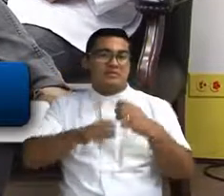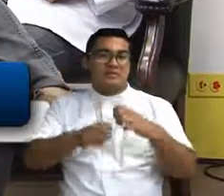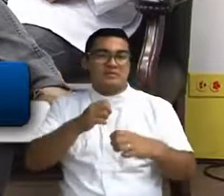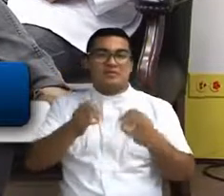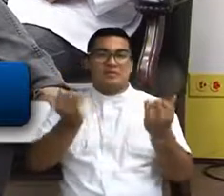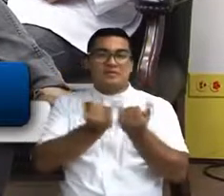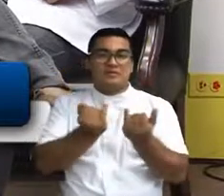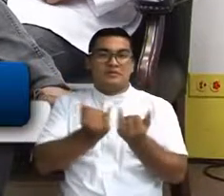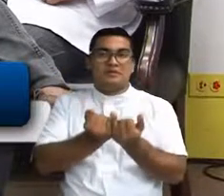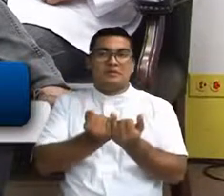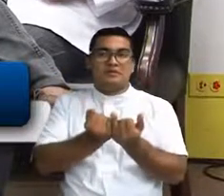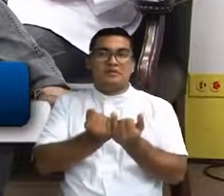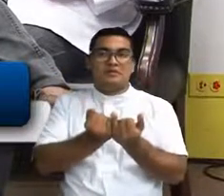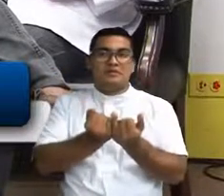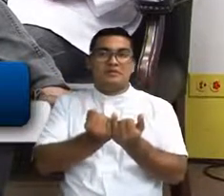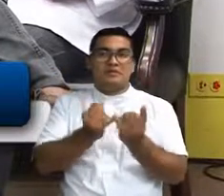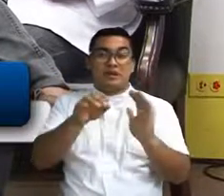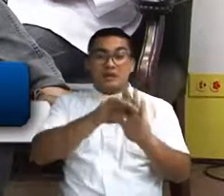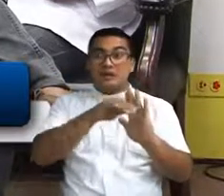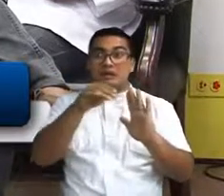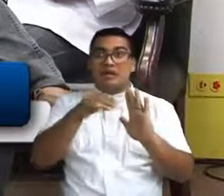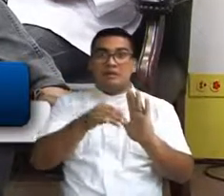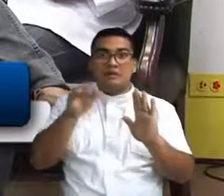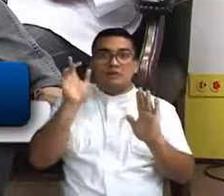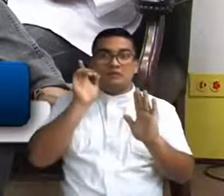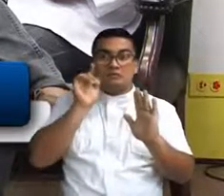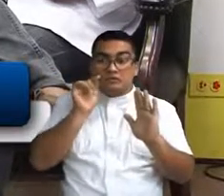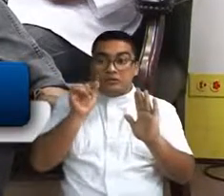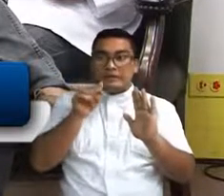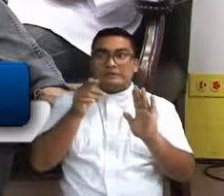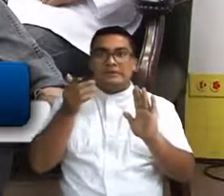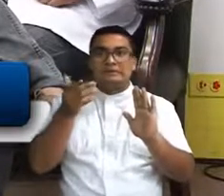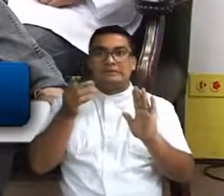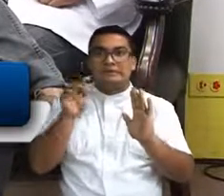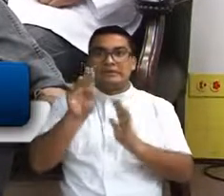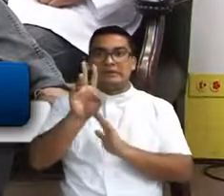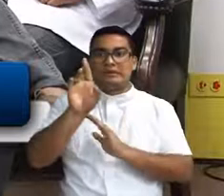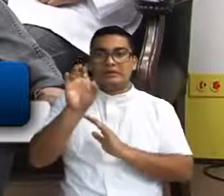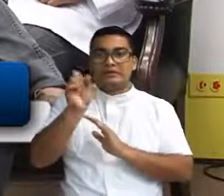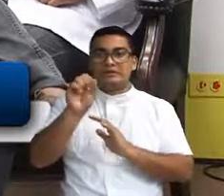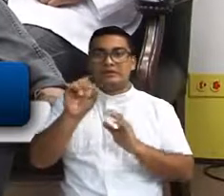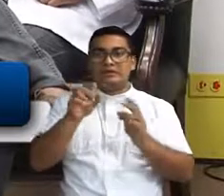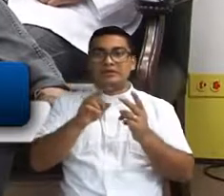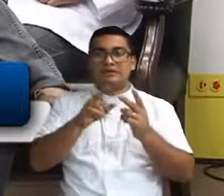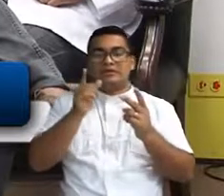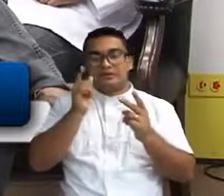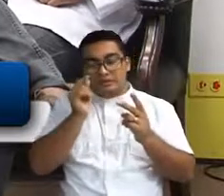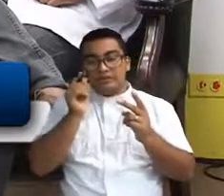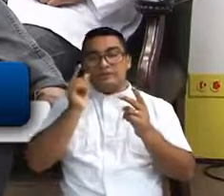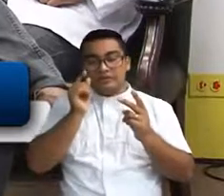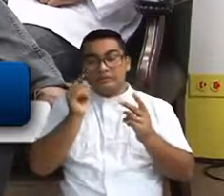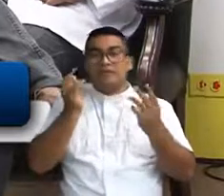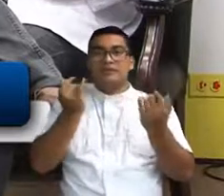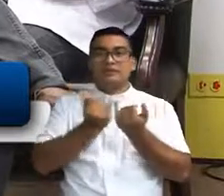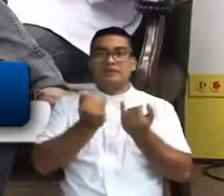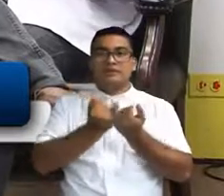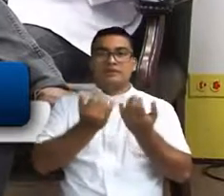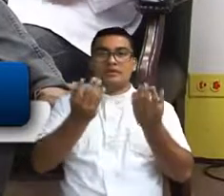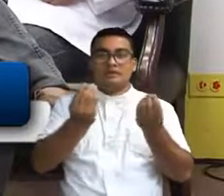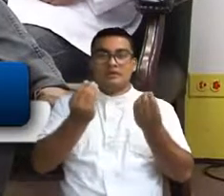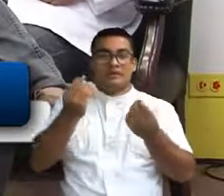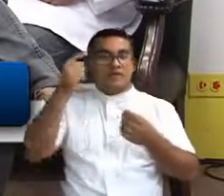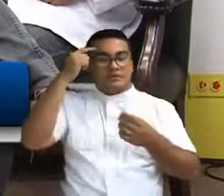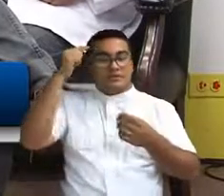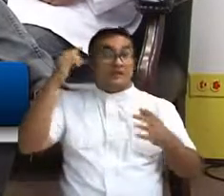el de orinarse en la cama, que es un trastorno de neuresis, el trastorno del sueño, ya le tengan temor a alguien, a algo, y